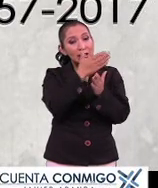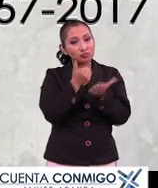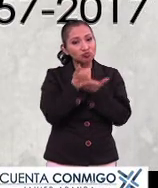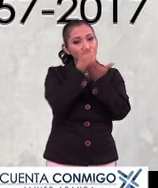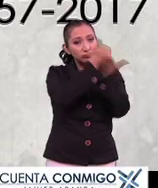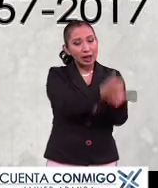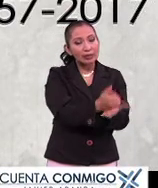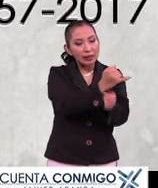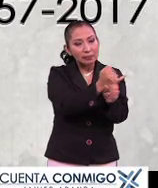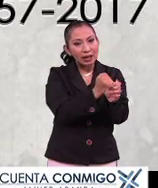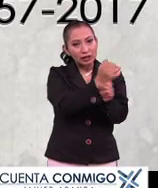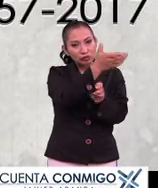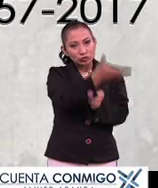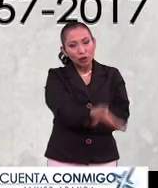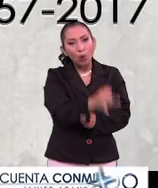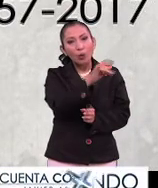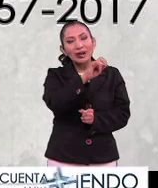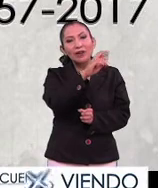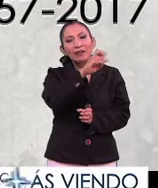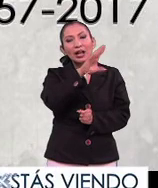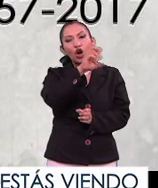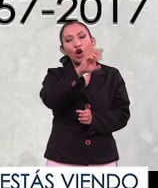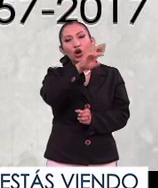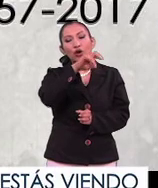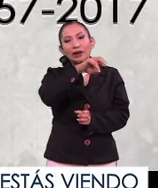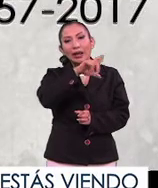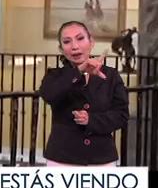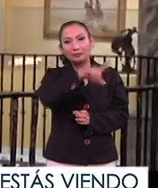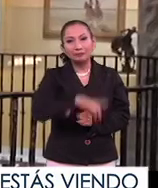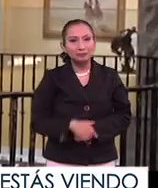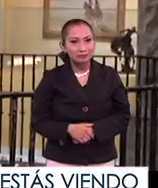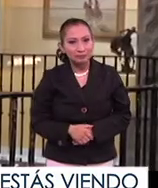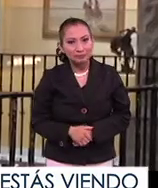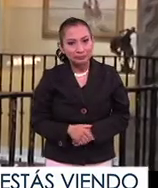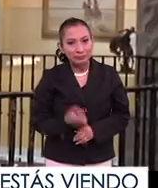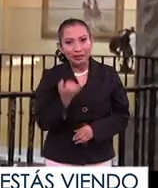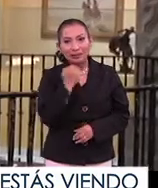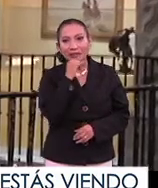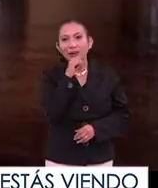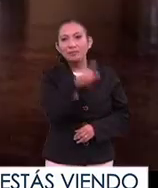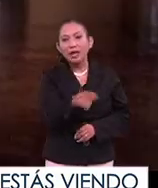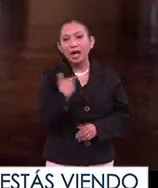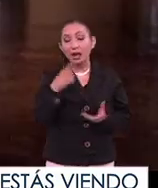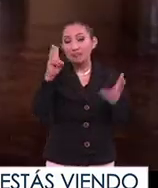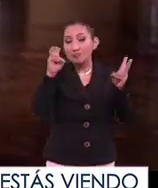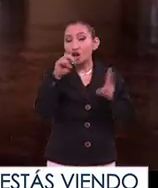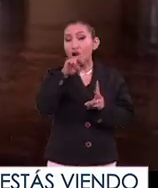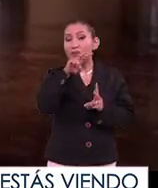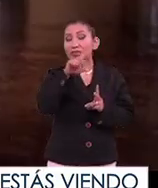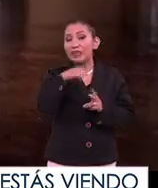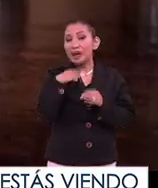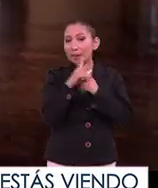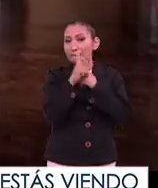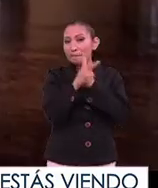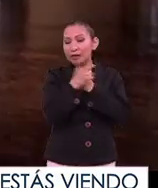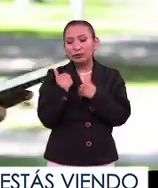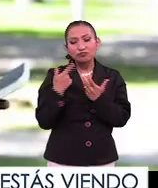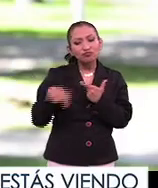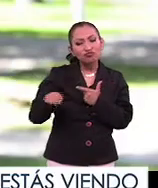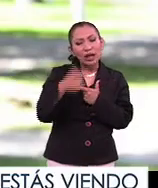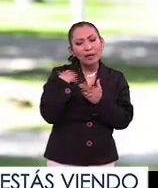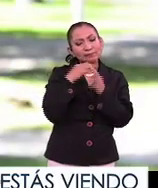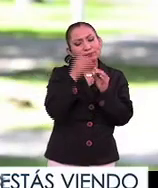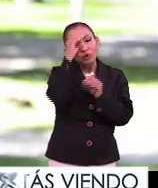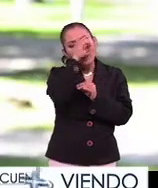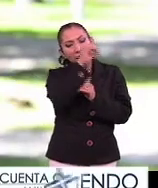participación del investigador Juan Rafael Coronel Rivera. Además, en Novedad de la Patria, tendremos los comentarios